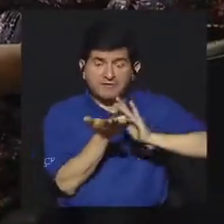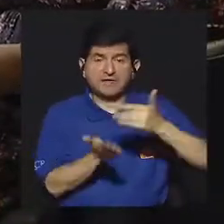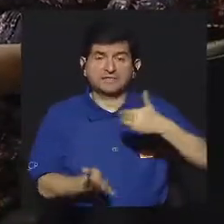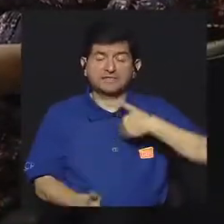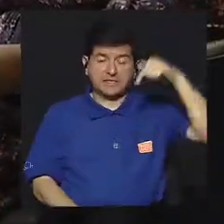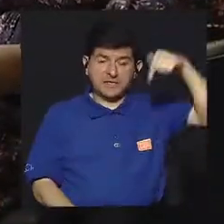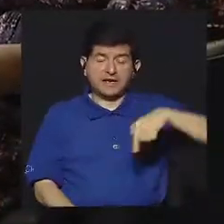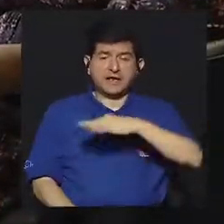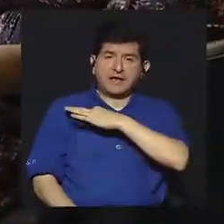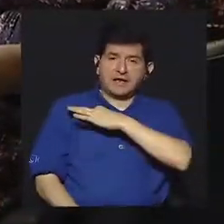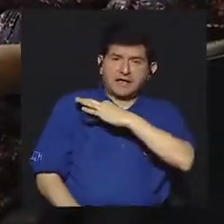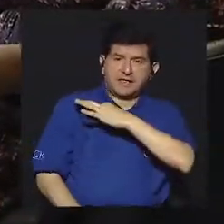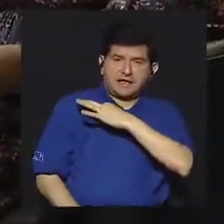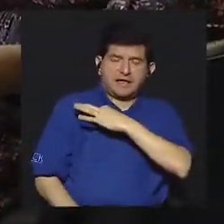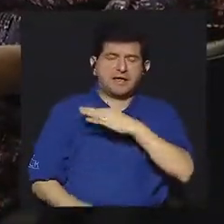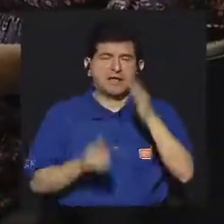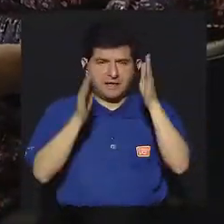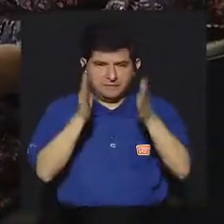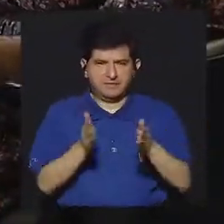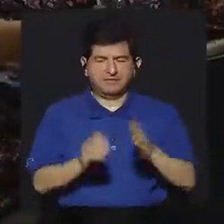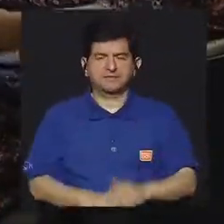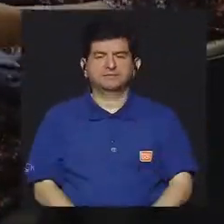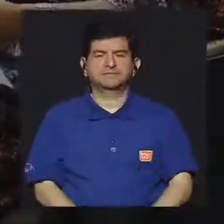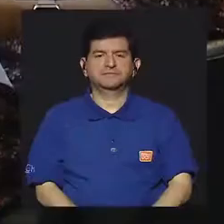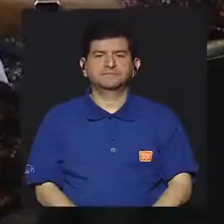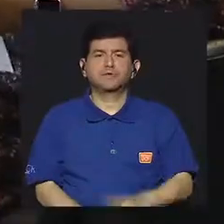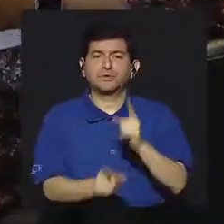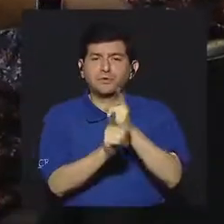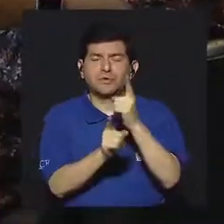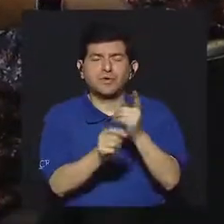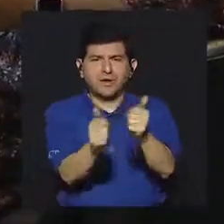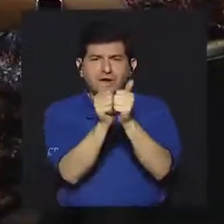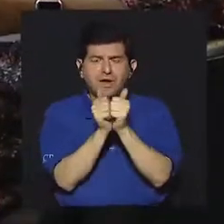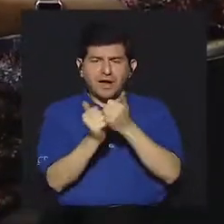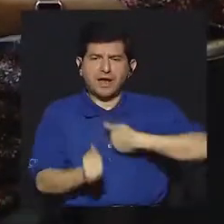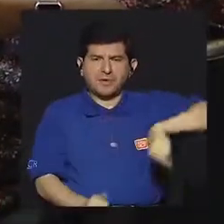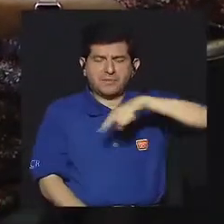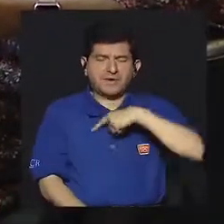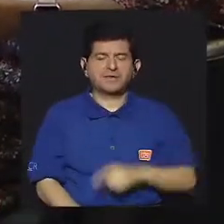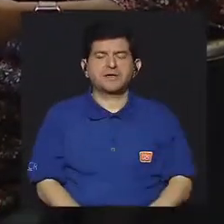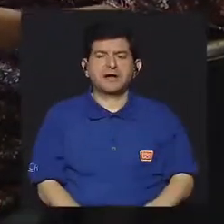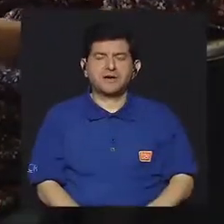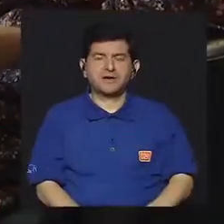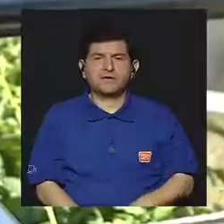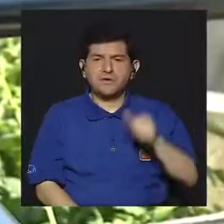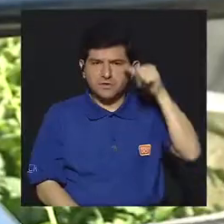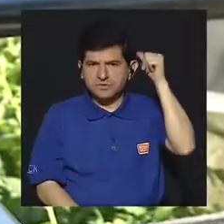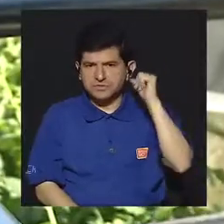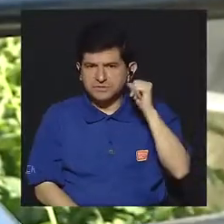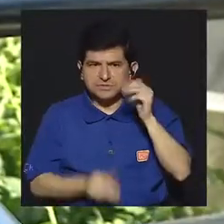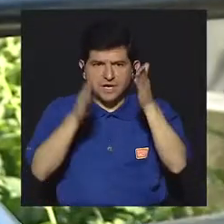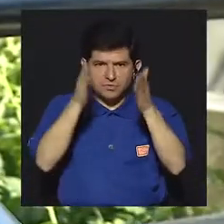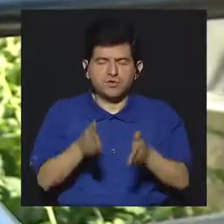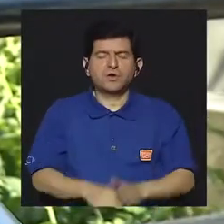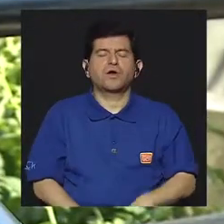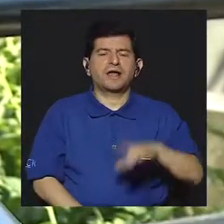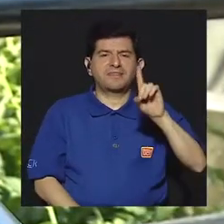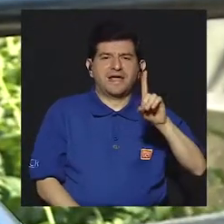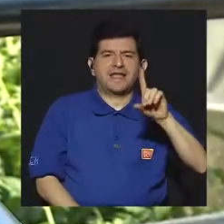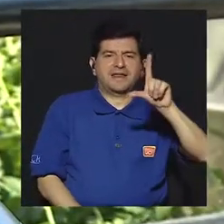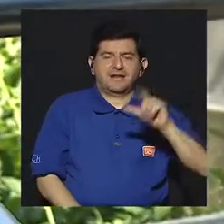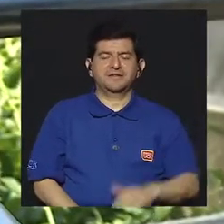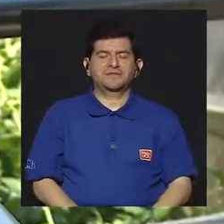a contar con una invitada que nos va a hablar el día de hoy. Así es, nos acompaña el día de hoy la audióloga Dayana Leitón.